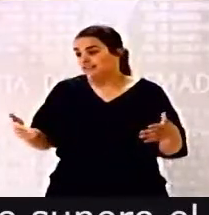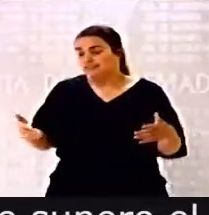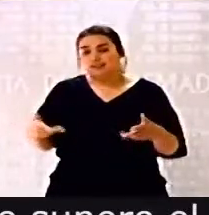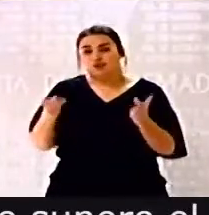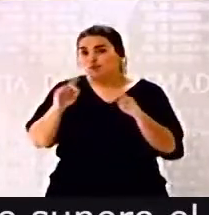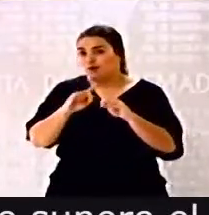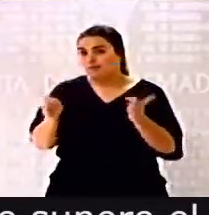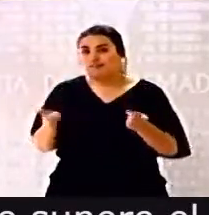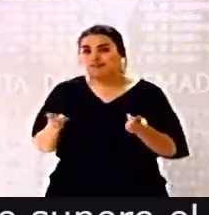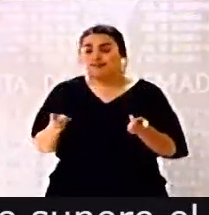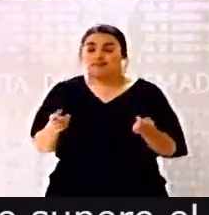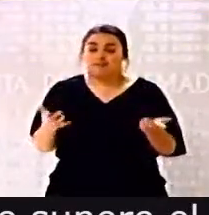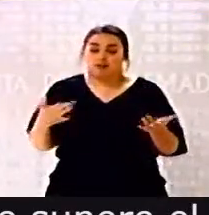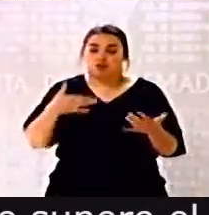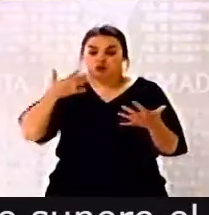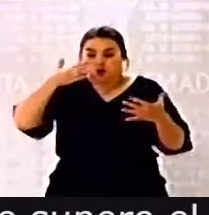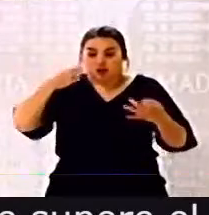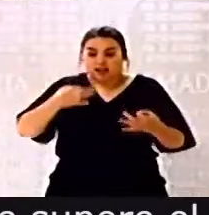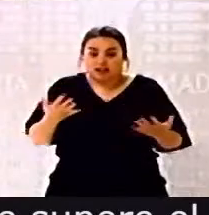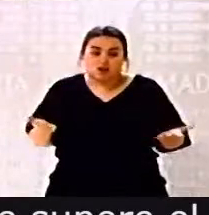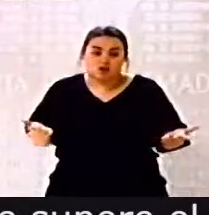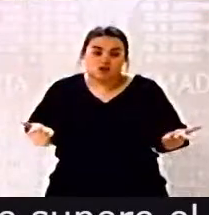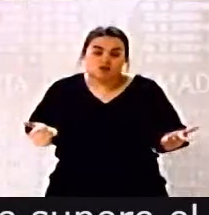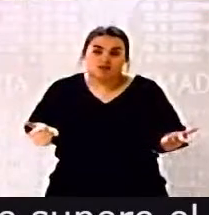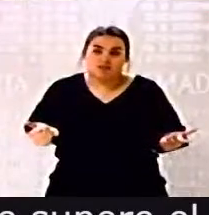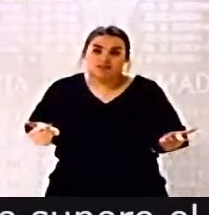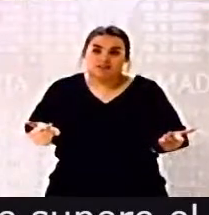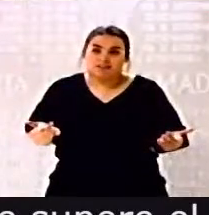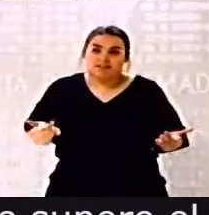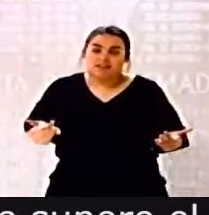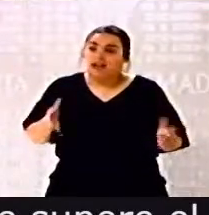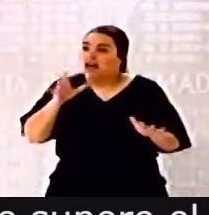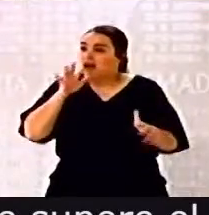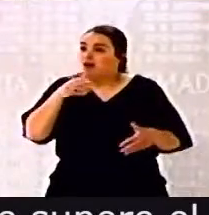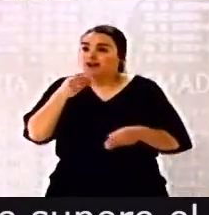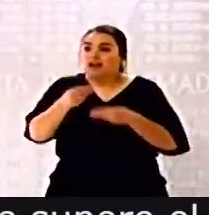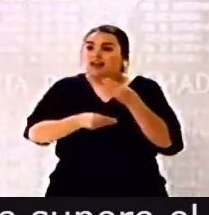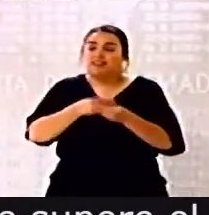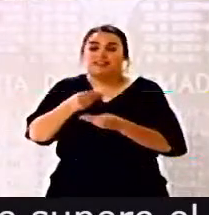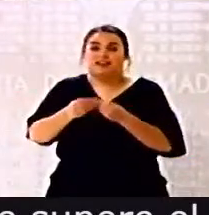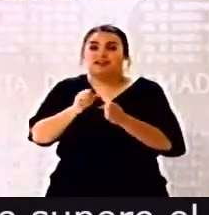caso, yo creo que lo que no es posible en este momento,